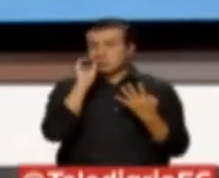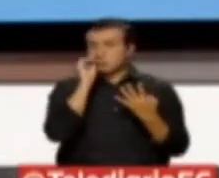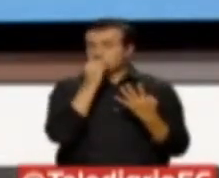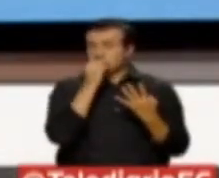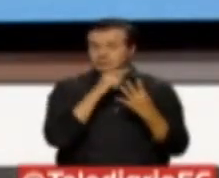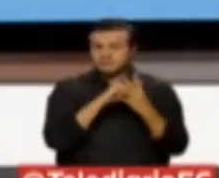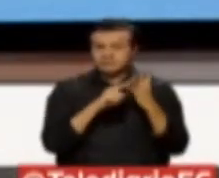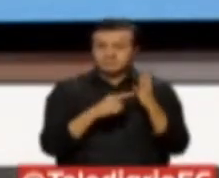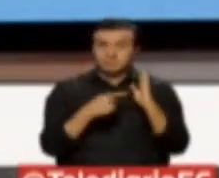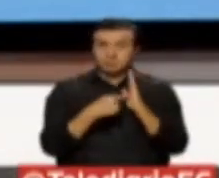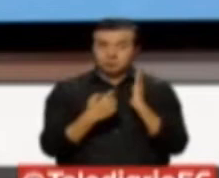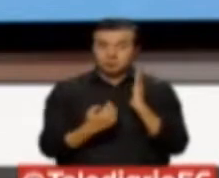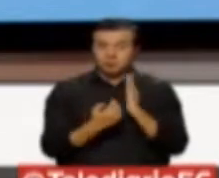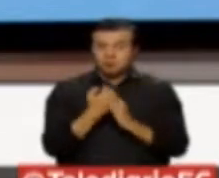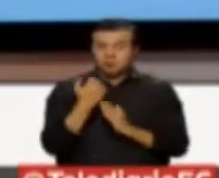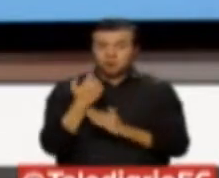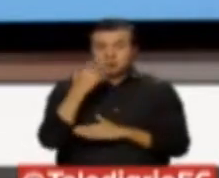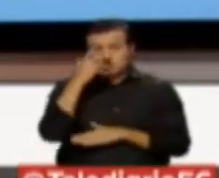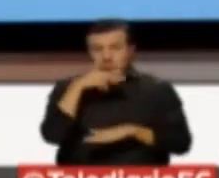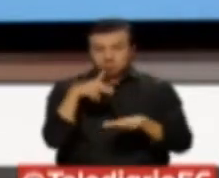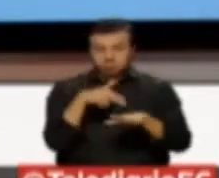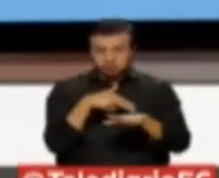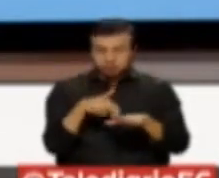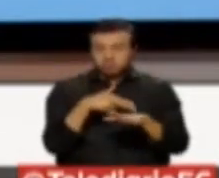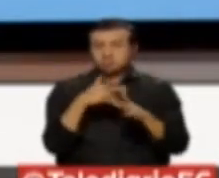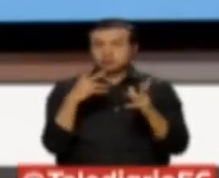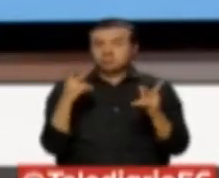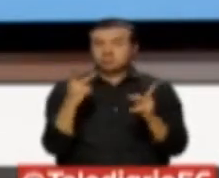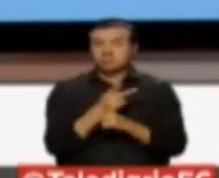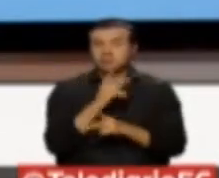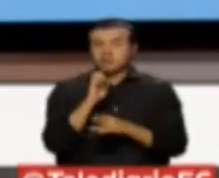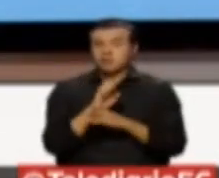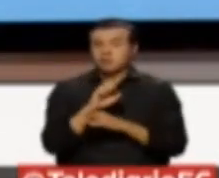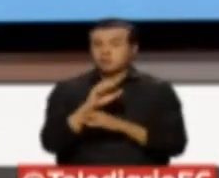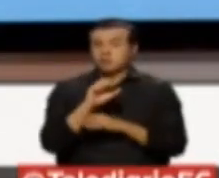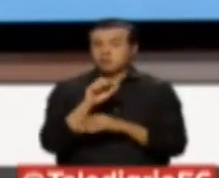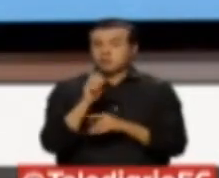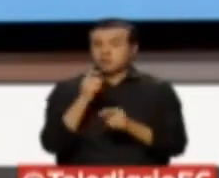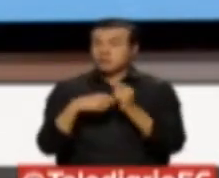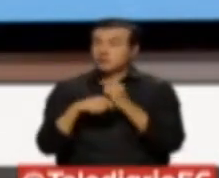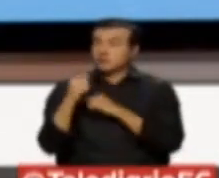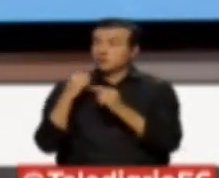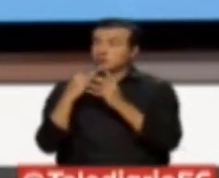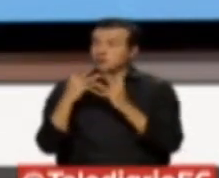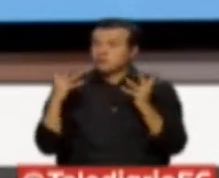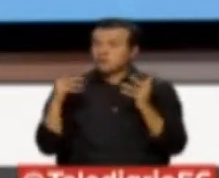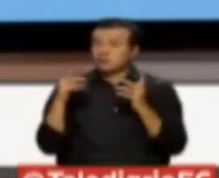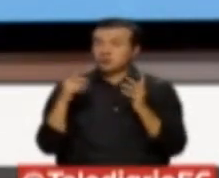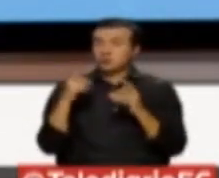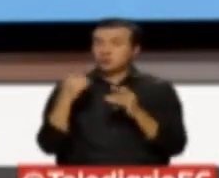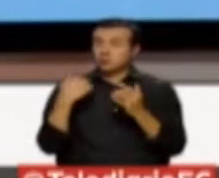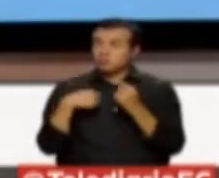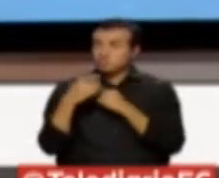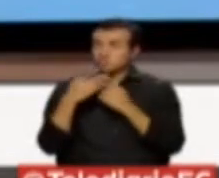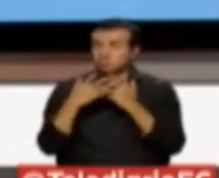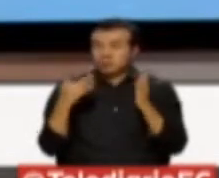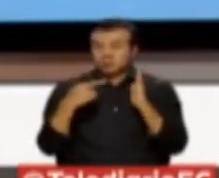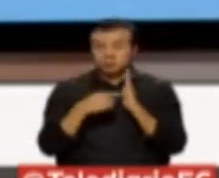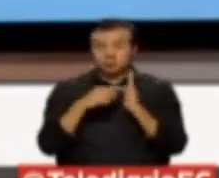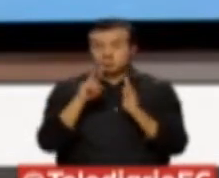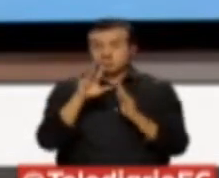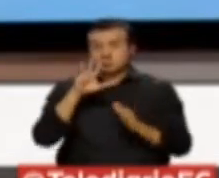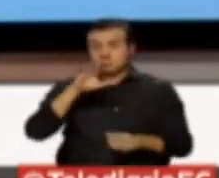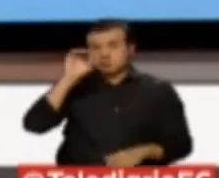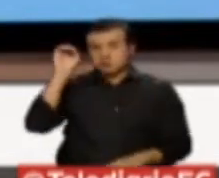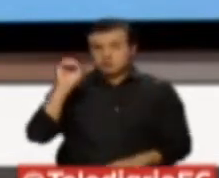que se grabaron al acero y el aluminio que ecuador exporta acero aluminio en exportaba y ahora por los aranceles del